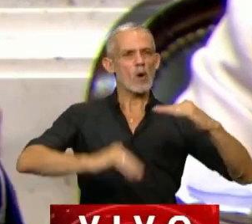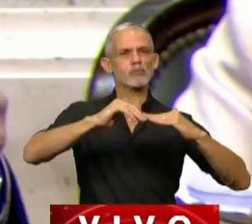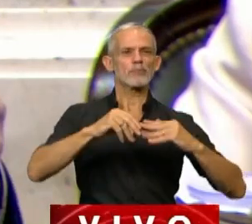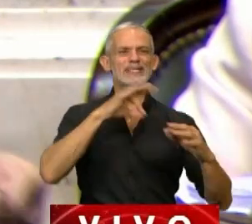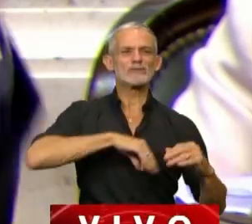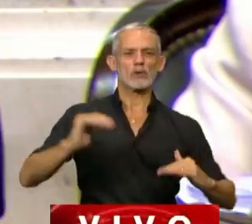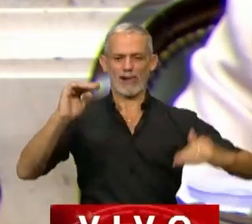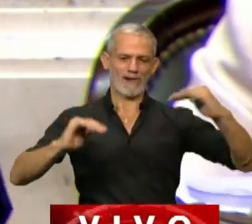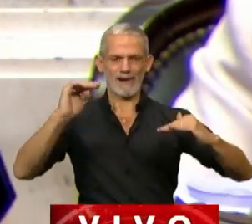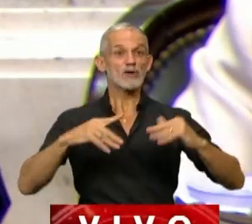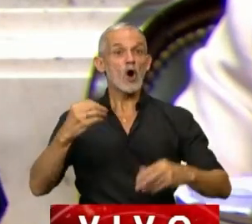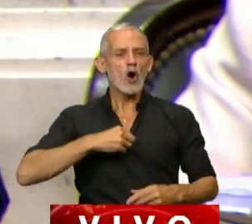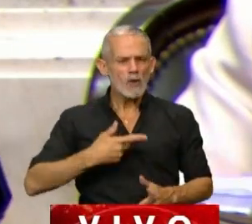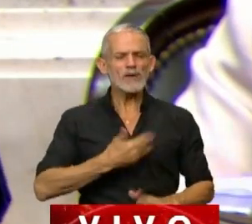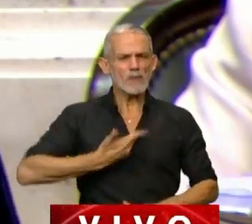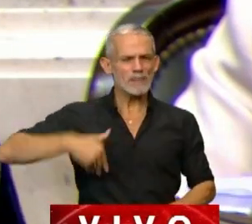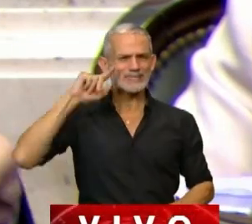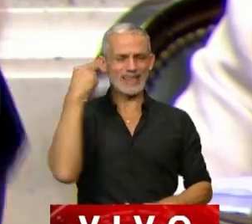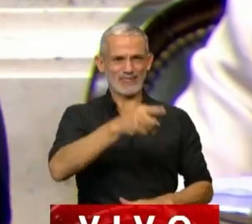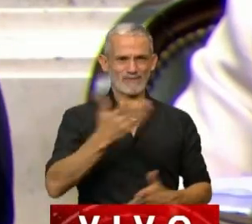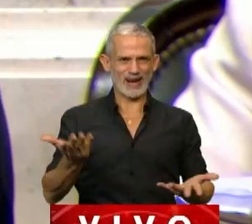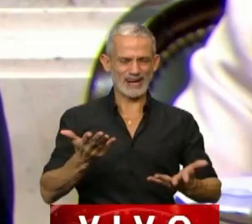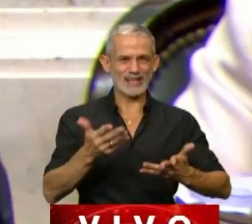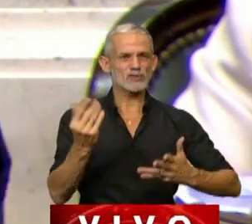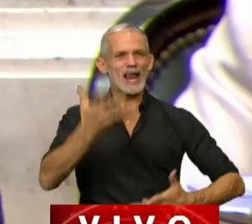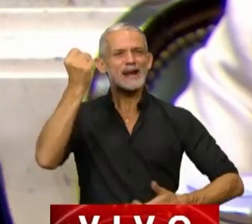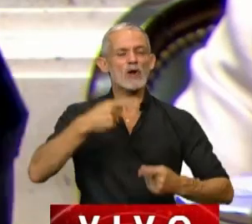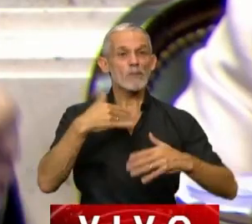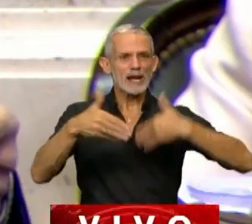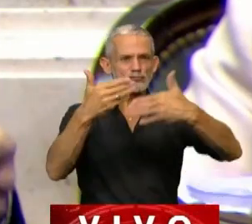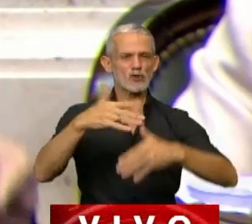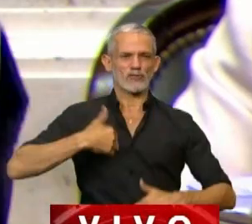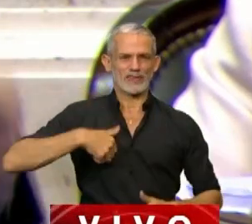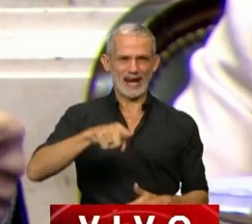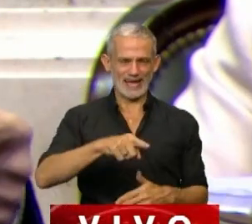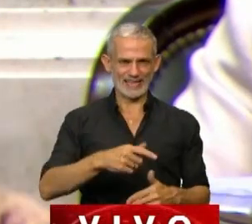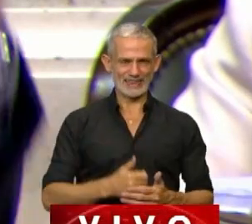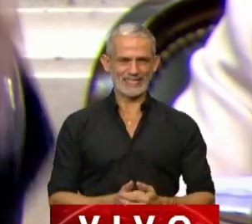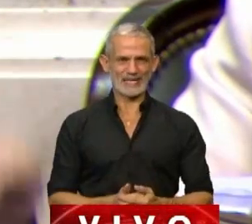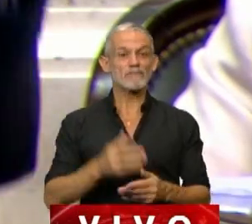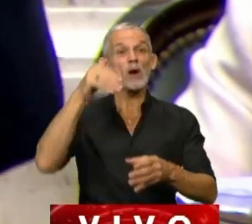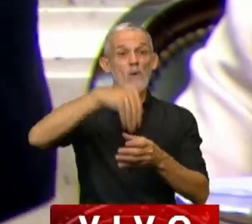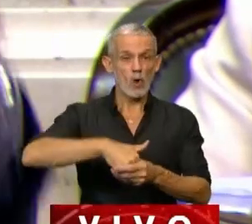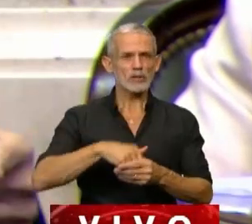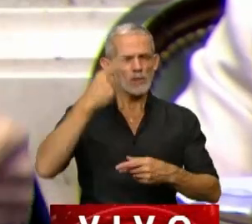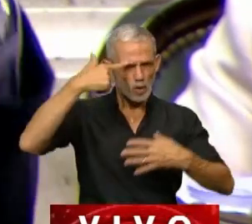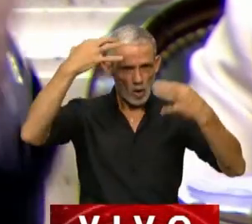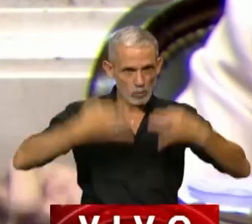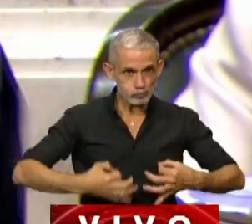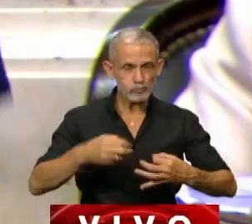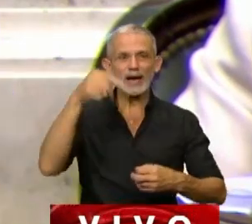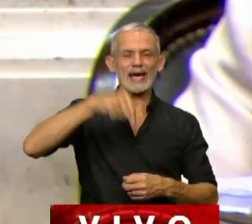del salario. Confiamos en el presidente Fernández y la recuperación que estamos llevando adelante. Votamos con convicción